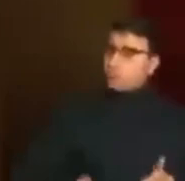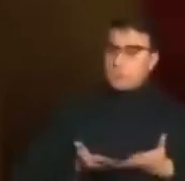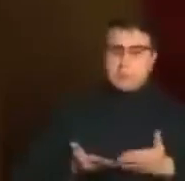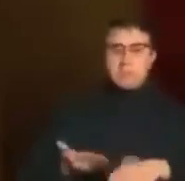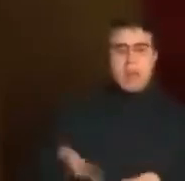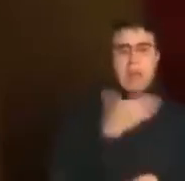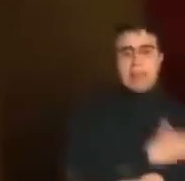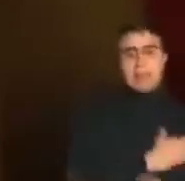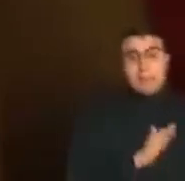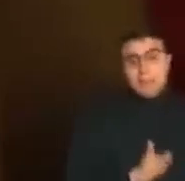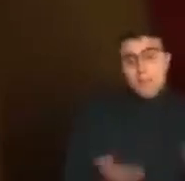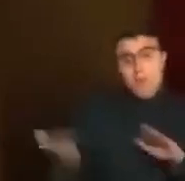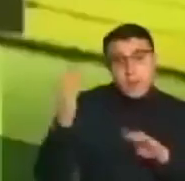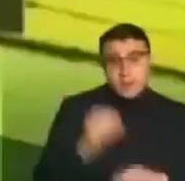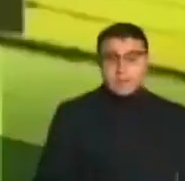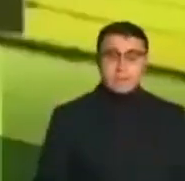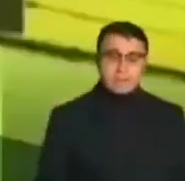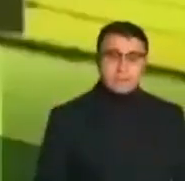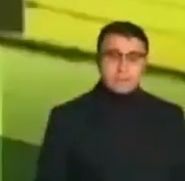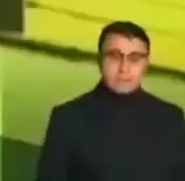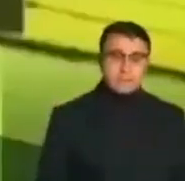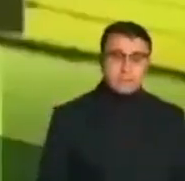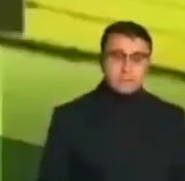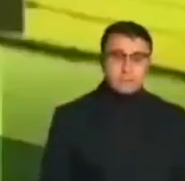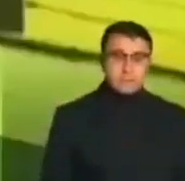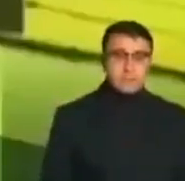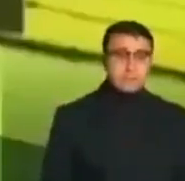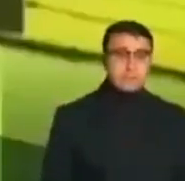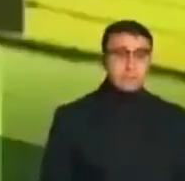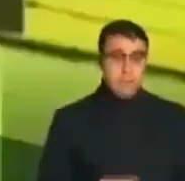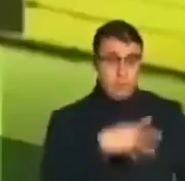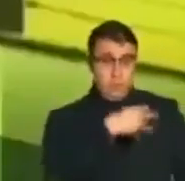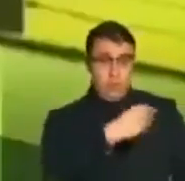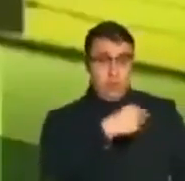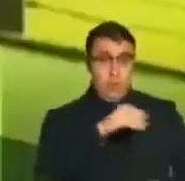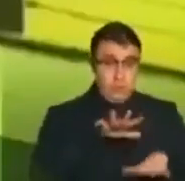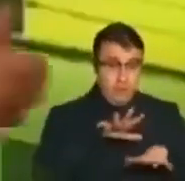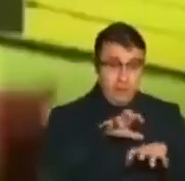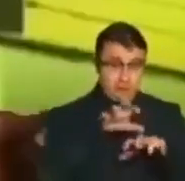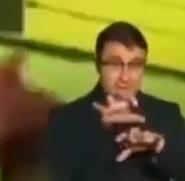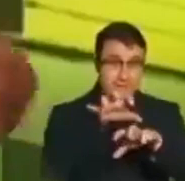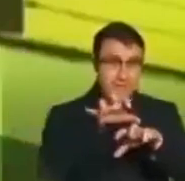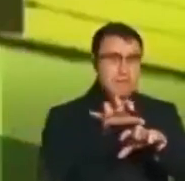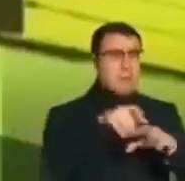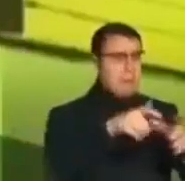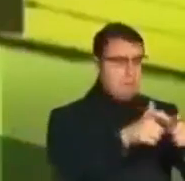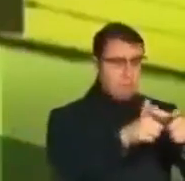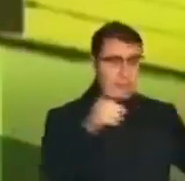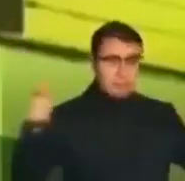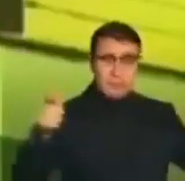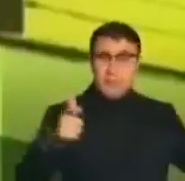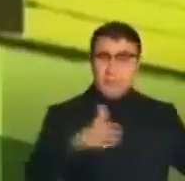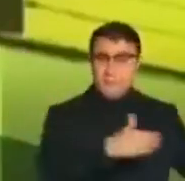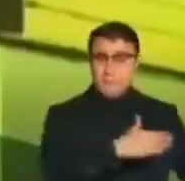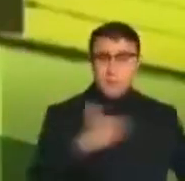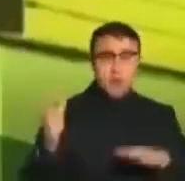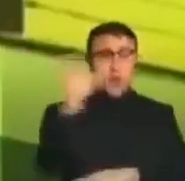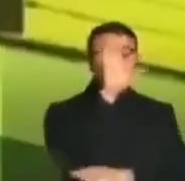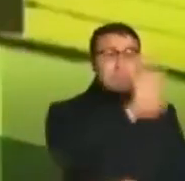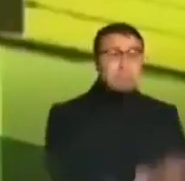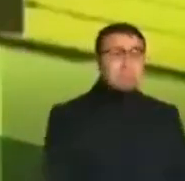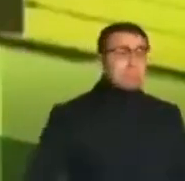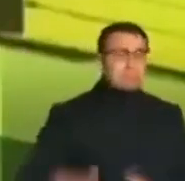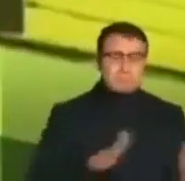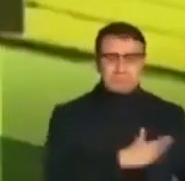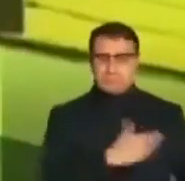La tasa de mortalidad por mama, de cáncer por mama, es alta en Colombia, no